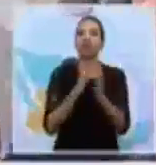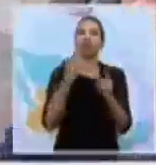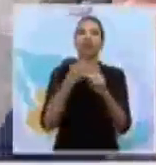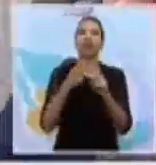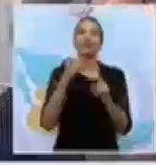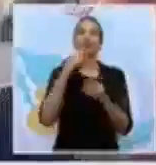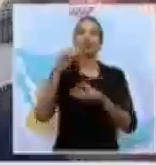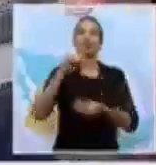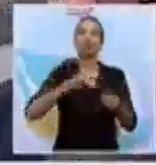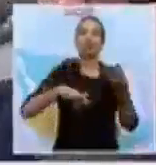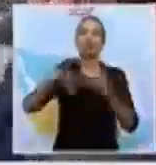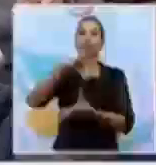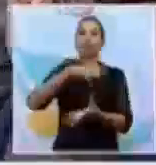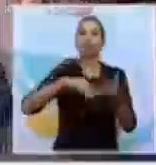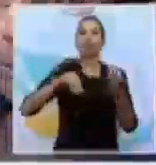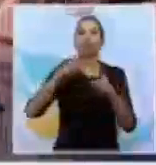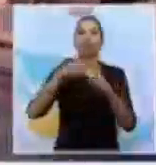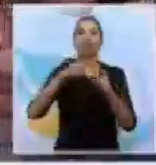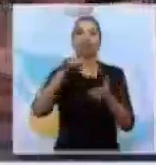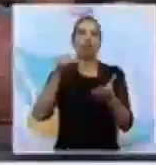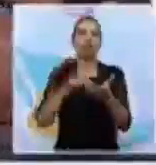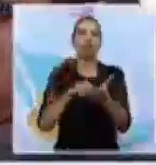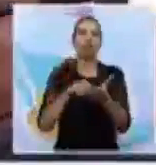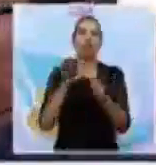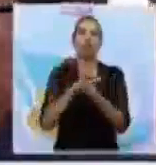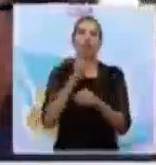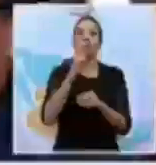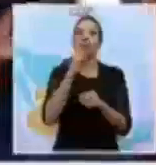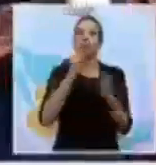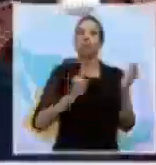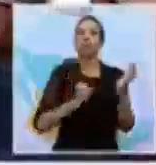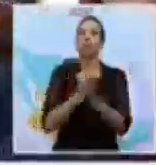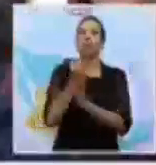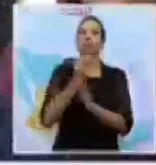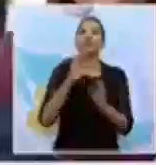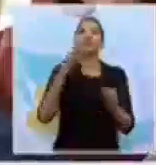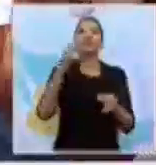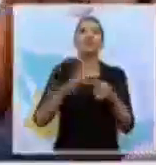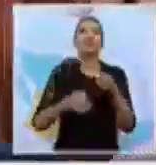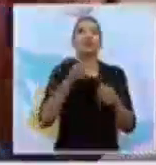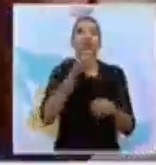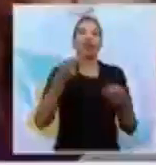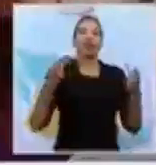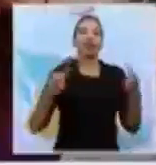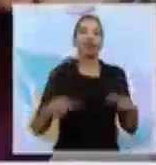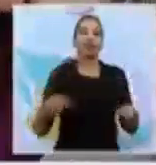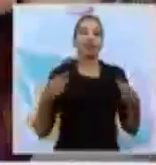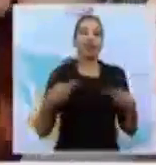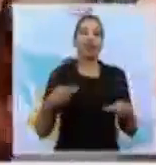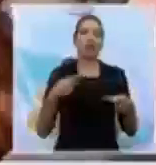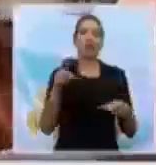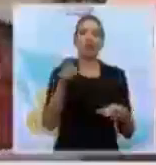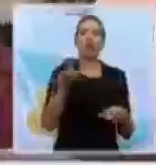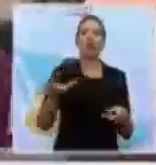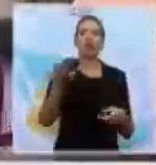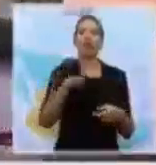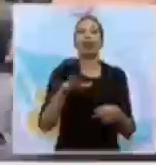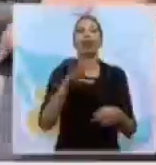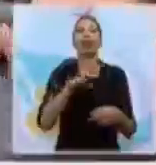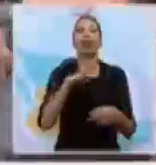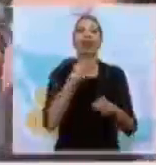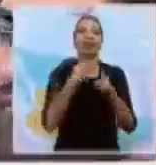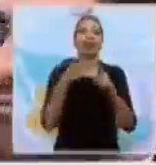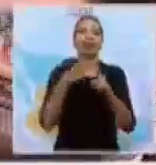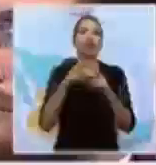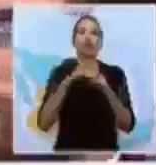y movilización populares amplios, dejando la decisión final a la población, recuperando, mediante